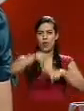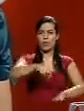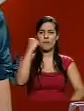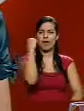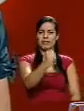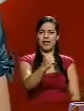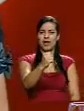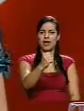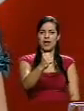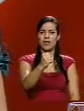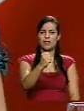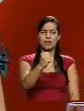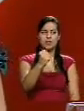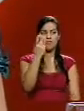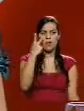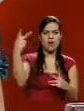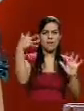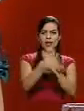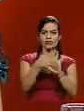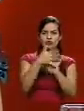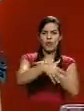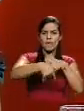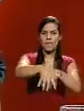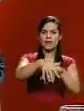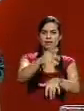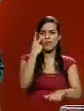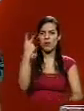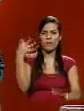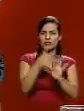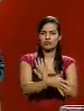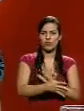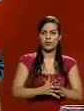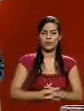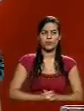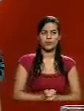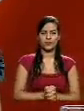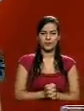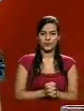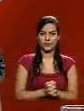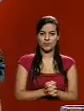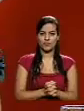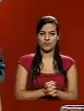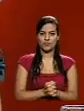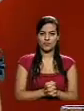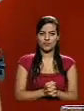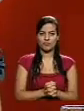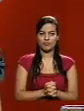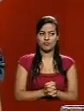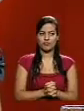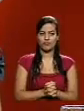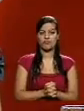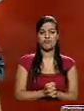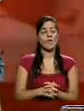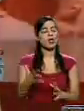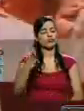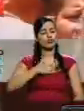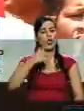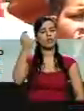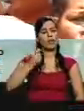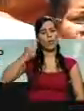paramilitar. Vamos a ver el sonido sobre esta marcha. nosotros como diputados estar